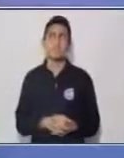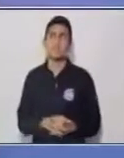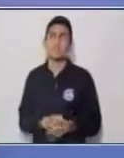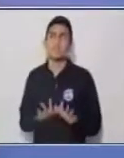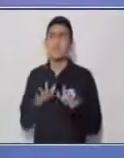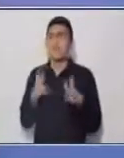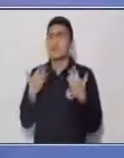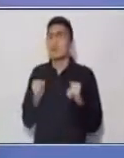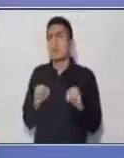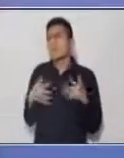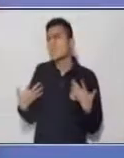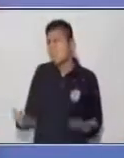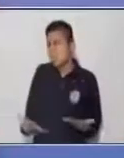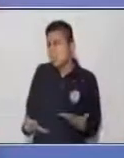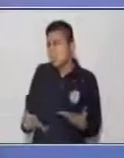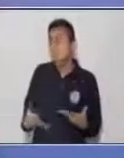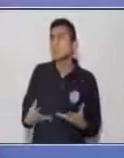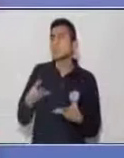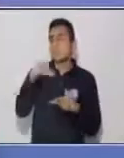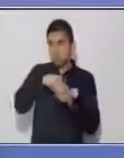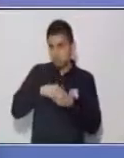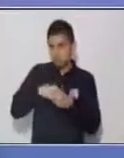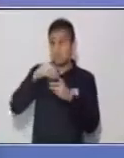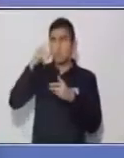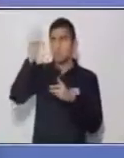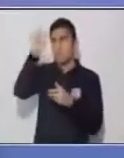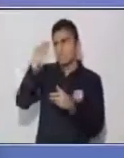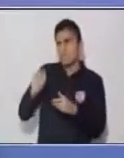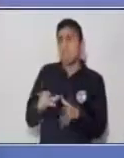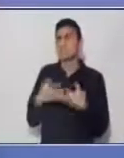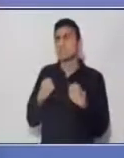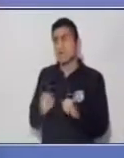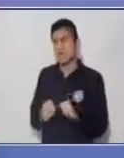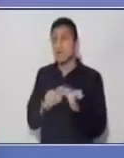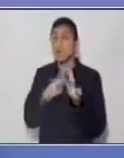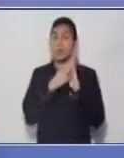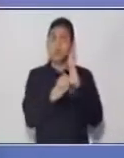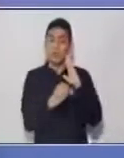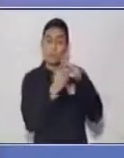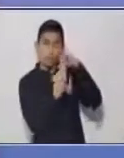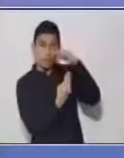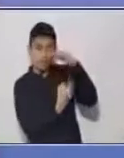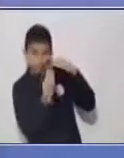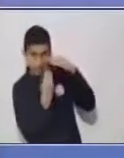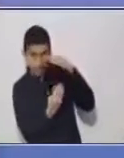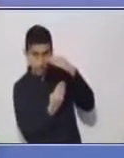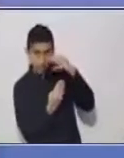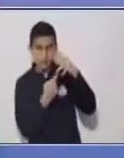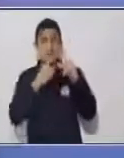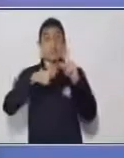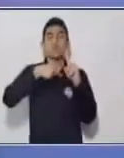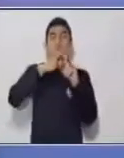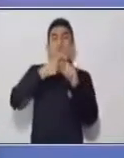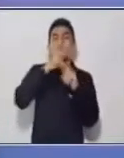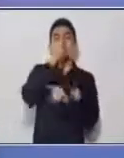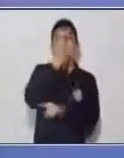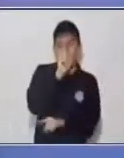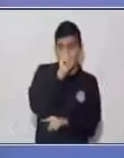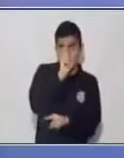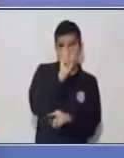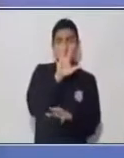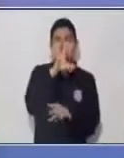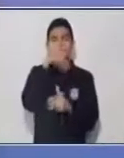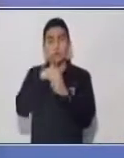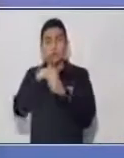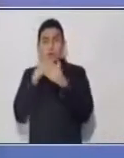¿Qué hacemos para calcular la integral de una potencia? Copiamos la base, le sumamos 1 al exponente y